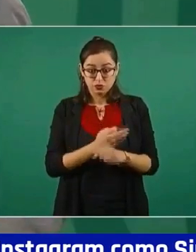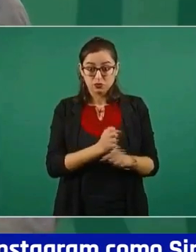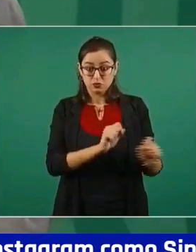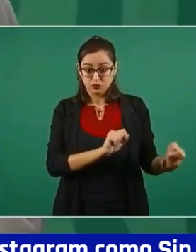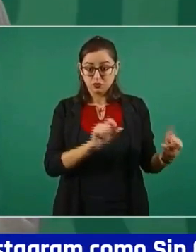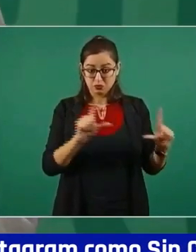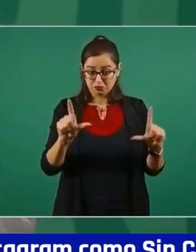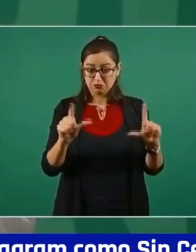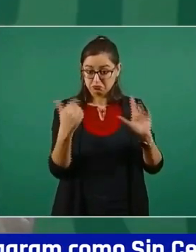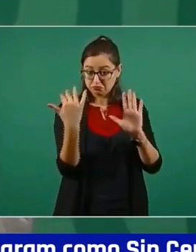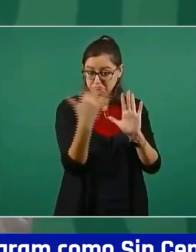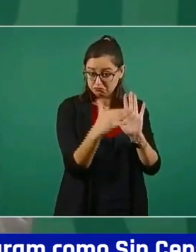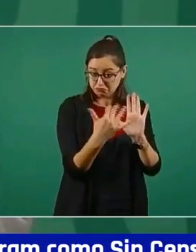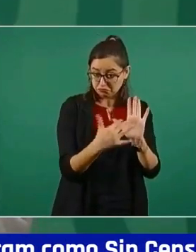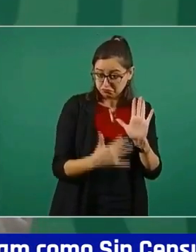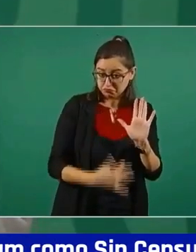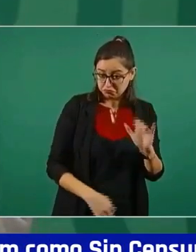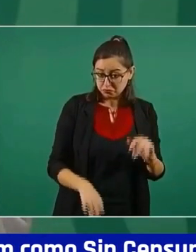ponerla ahora,